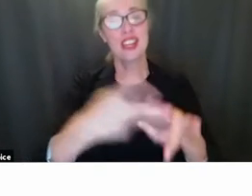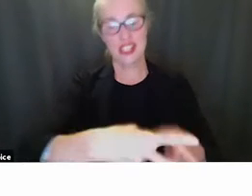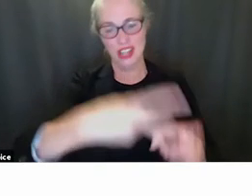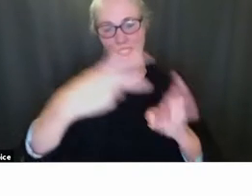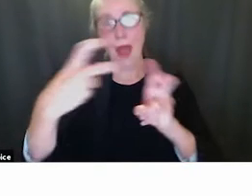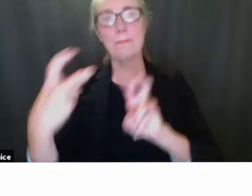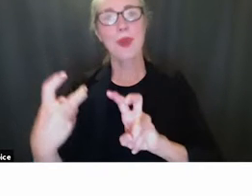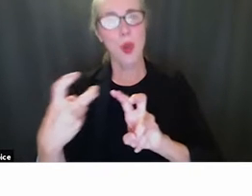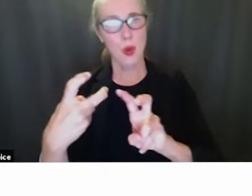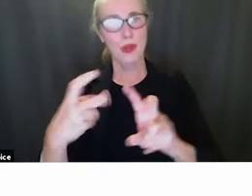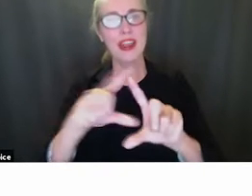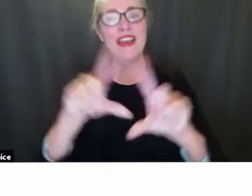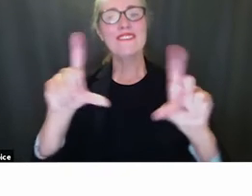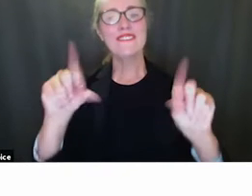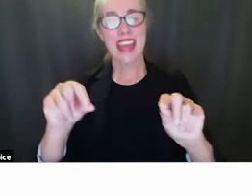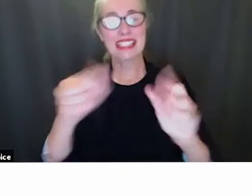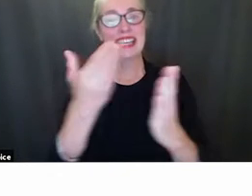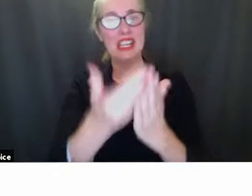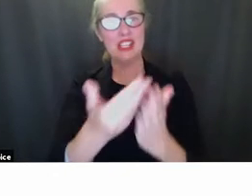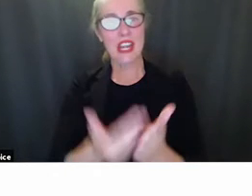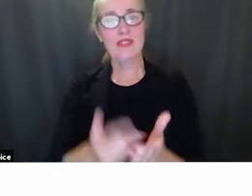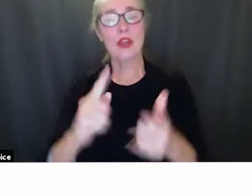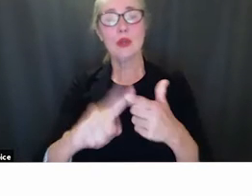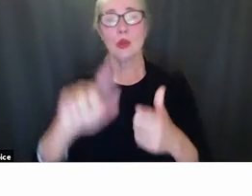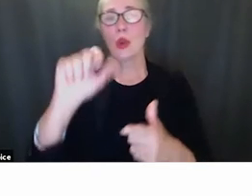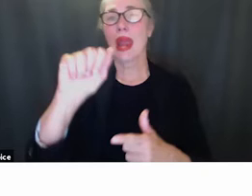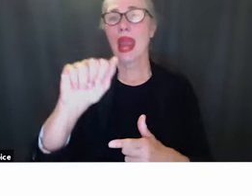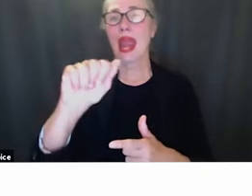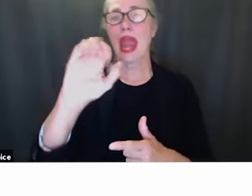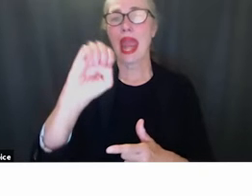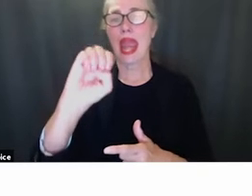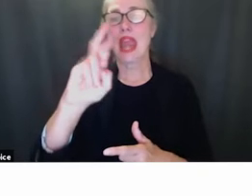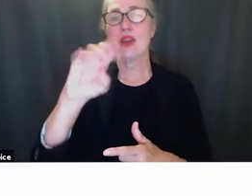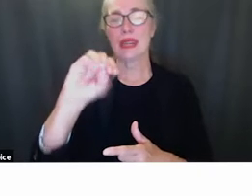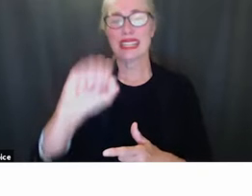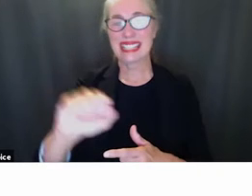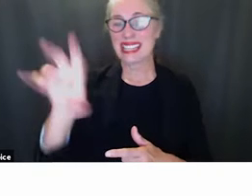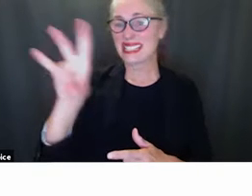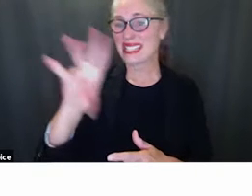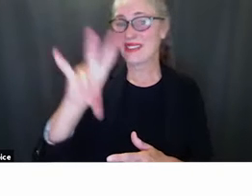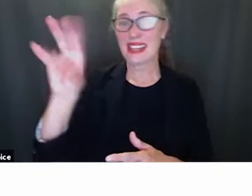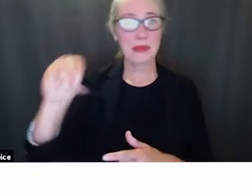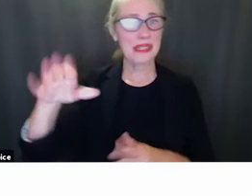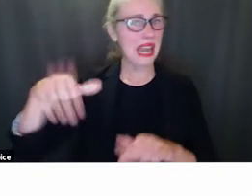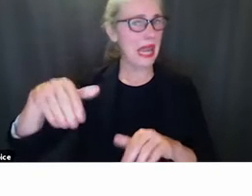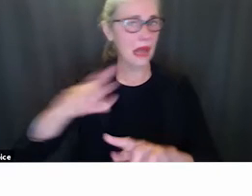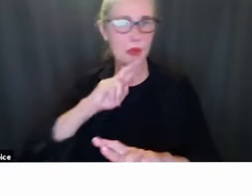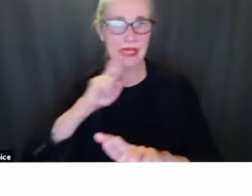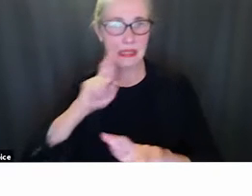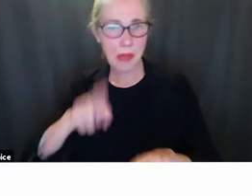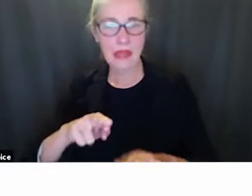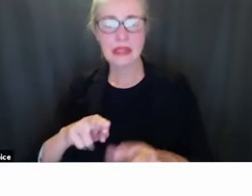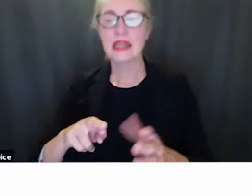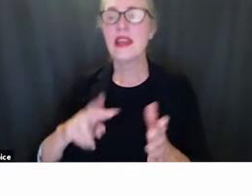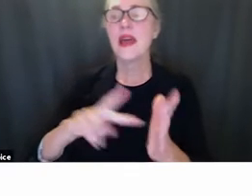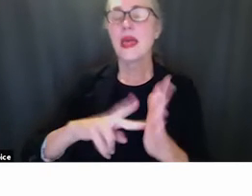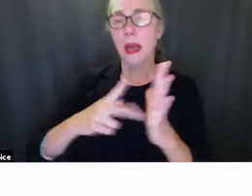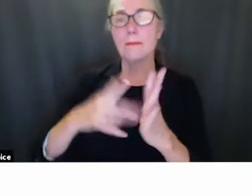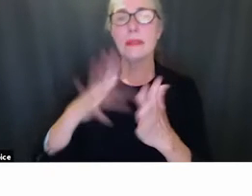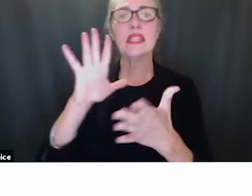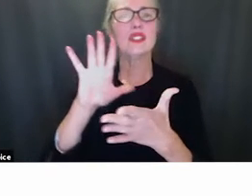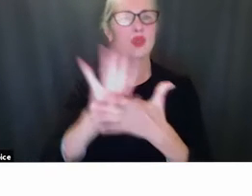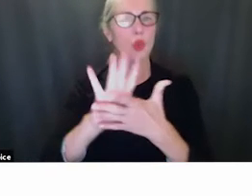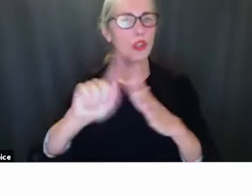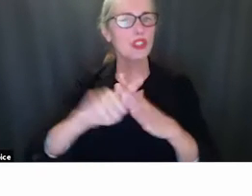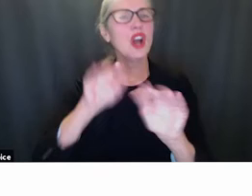su registro de vacunación en ARIES. El 77% todavía no ha respondido. Entonces, las escuelas han